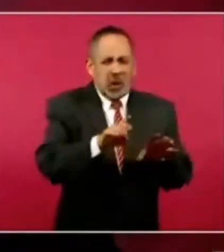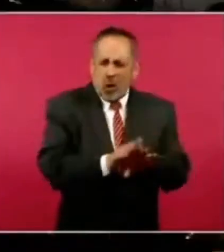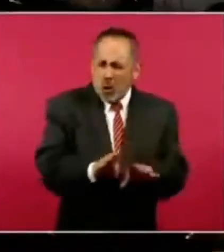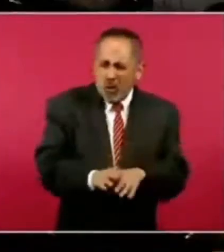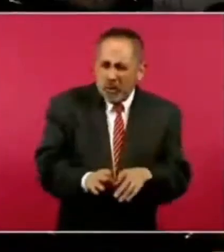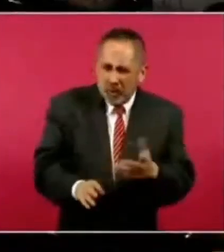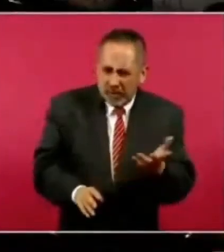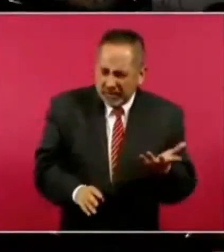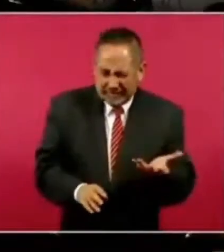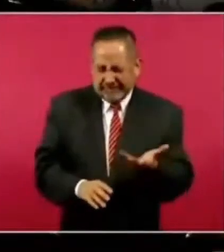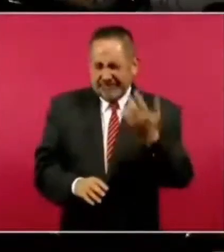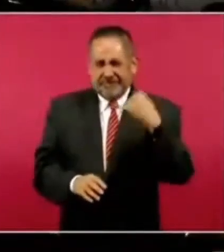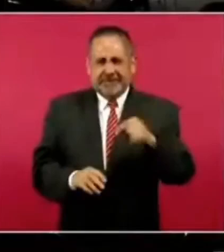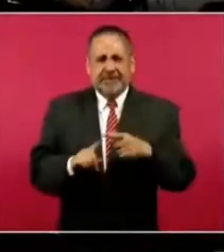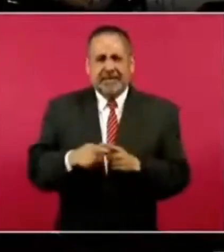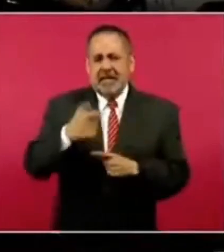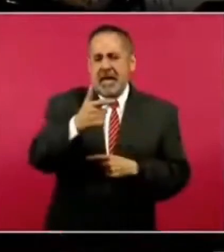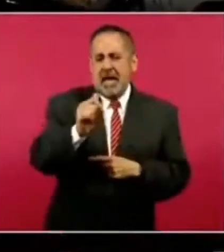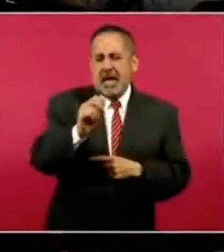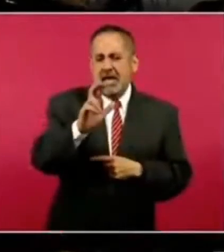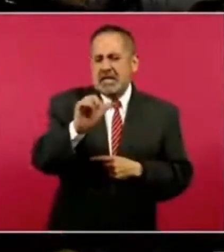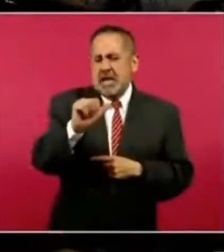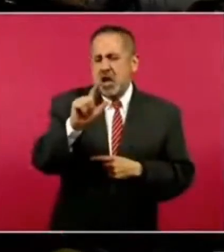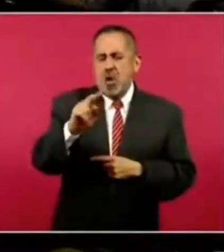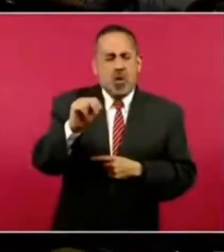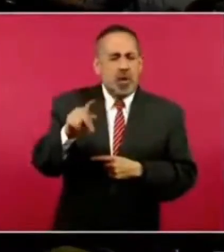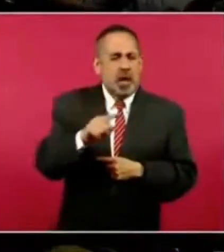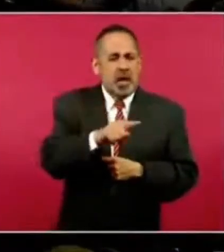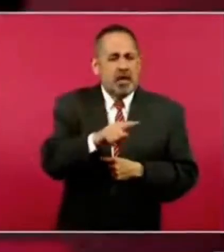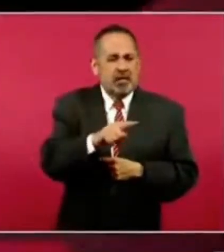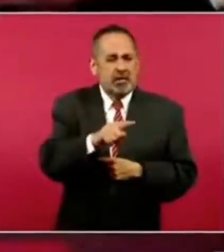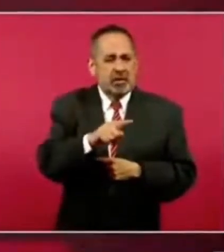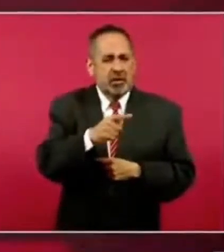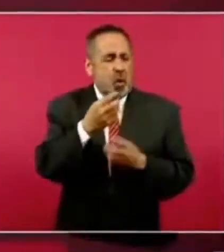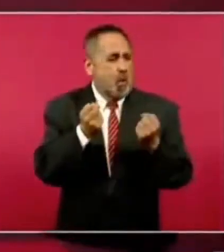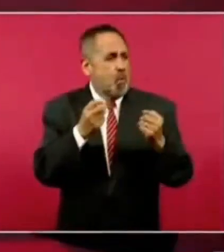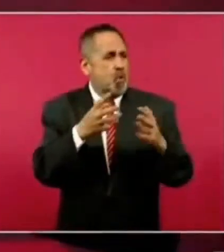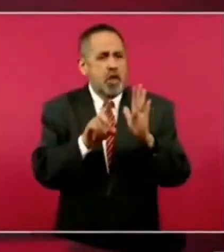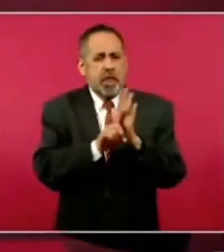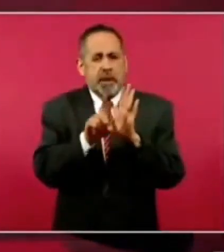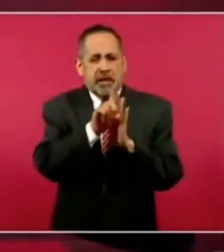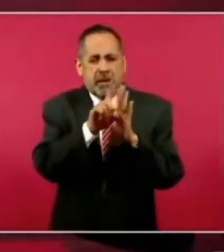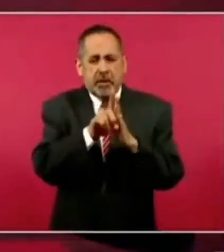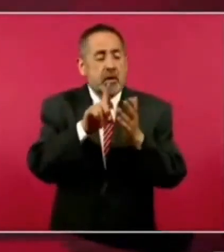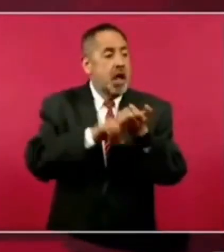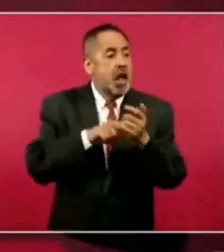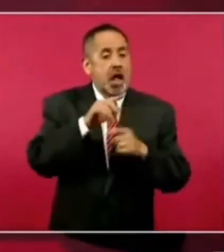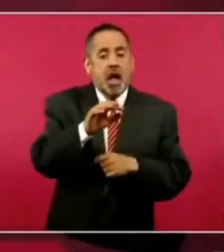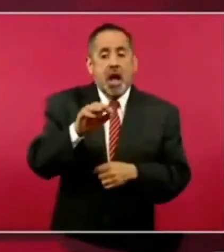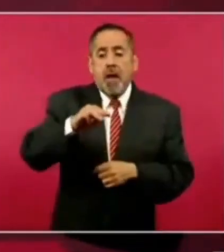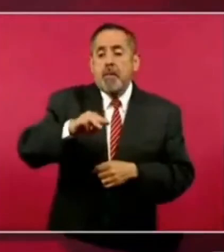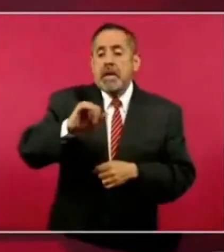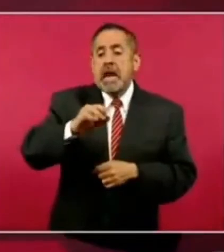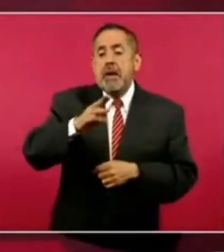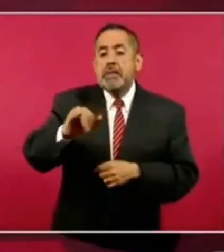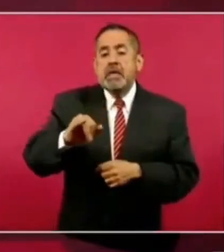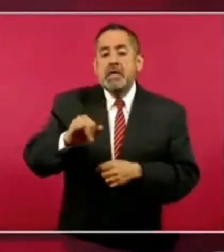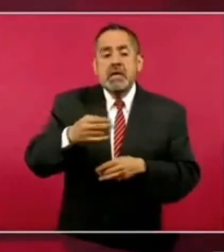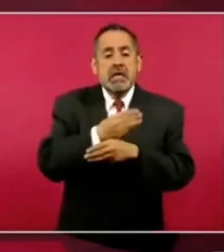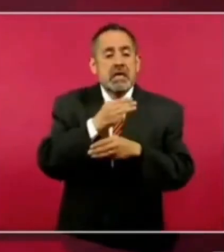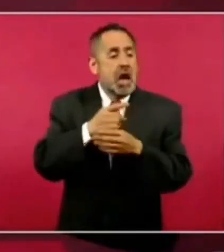porque es García Luna con una serie de departamentos en Florida, en Miami.